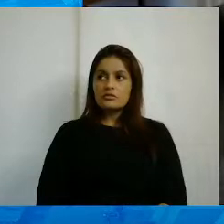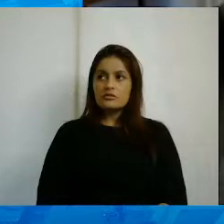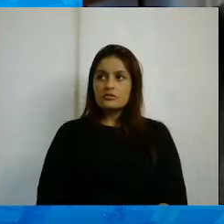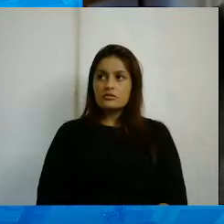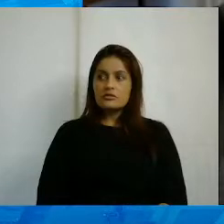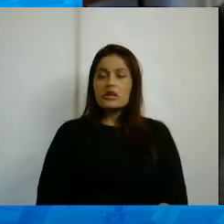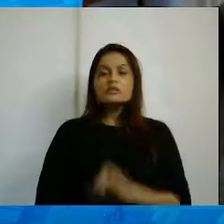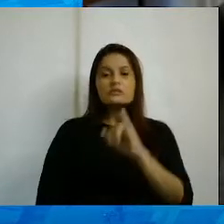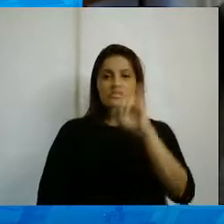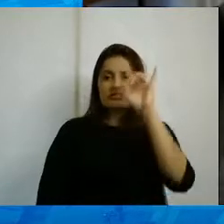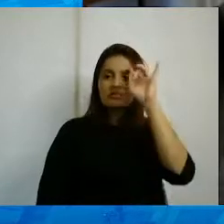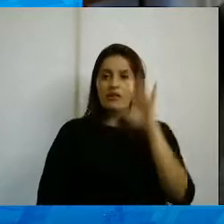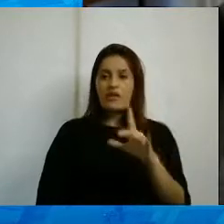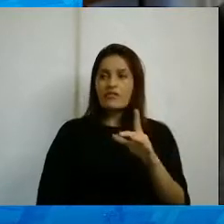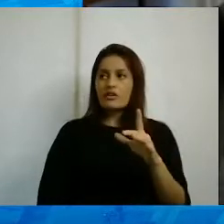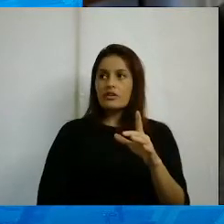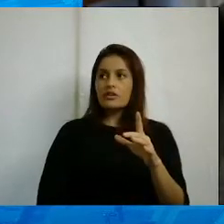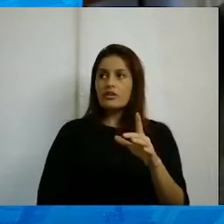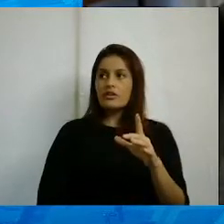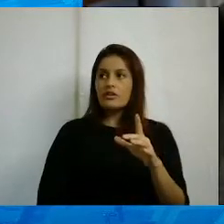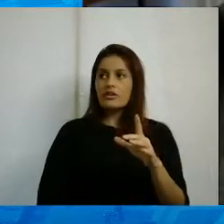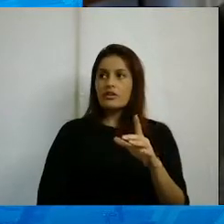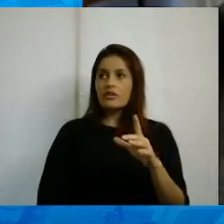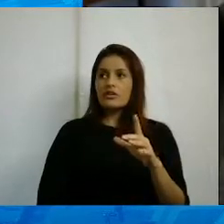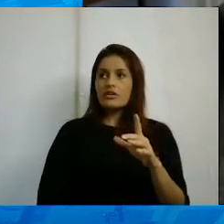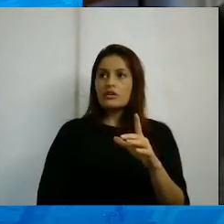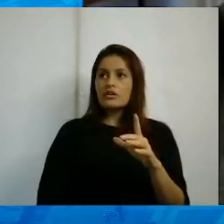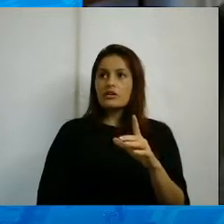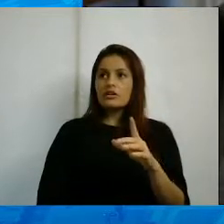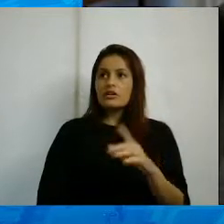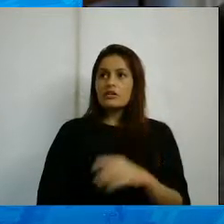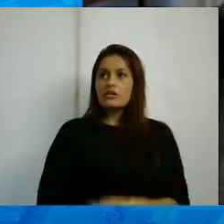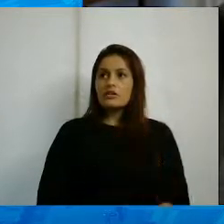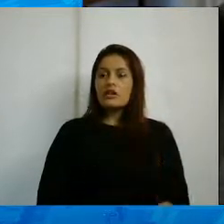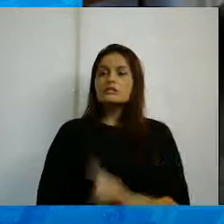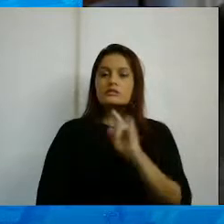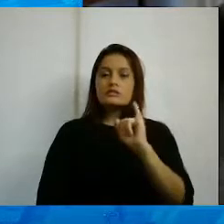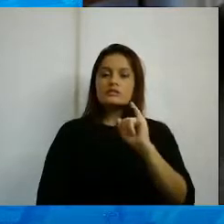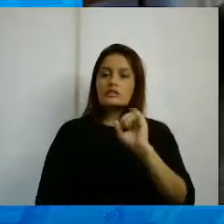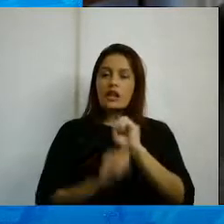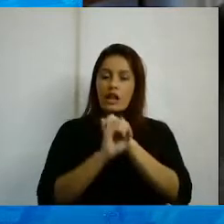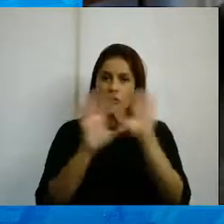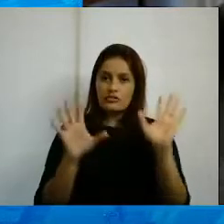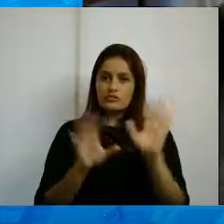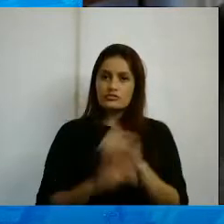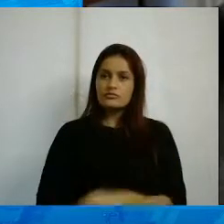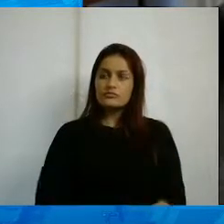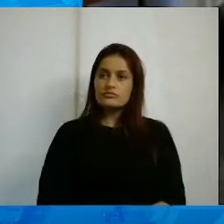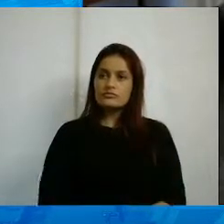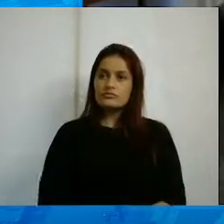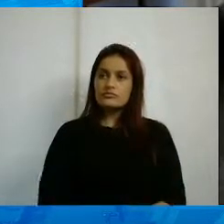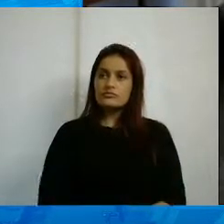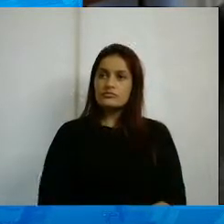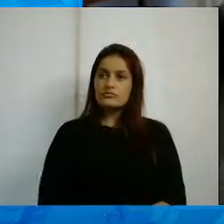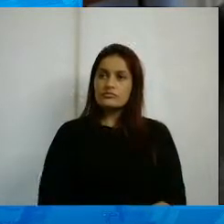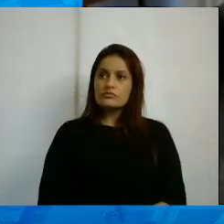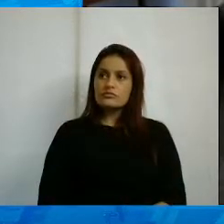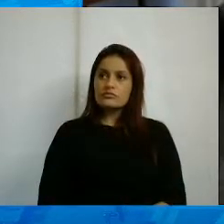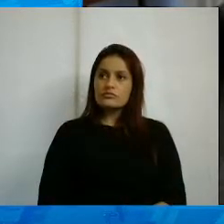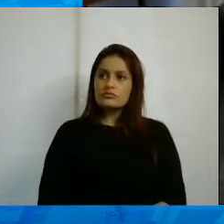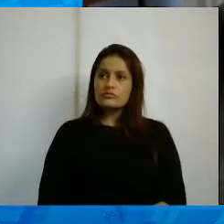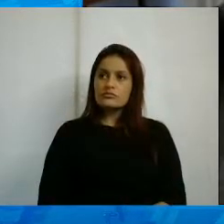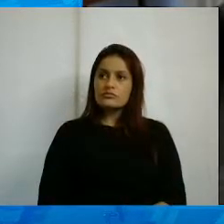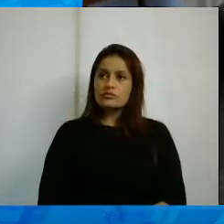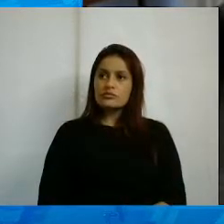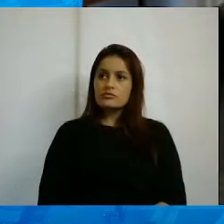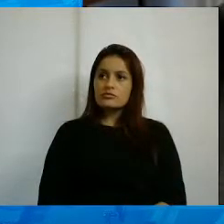Sí, lo tenemos desglosado, pero no lo traje en esta oportunidad. Perfecto. Sí, pero está todo claro, bueno, y persona a persona. Perfecto. Y eso, bueno,